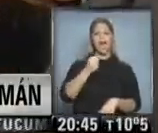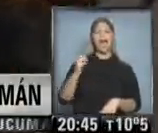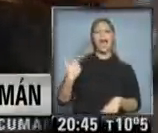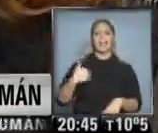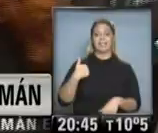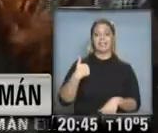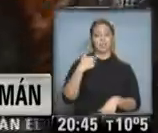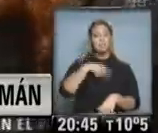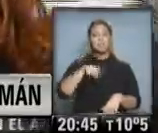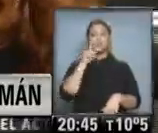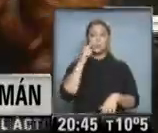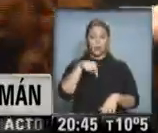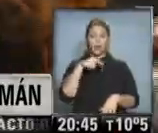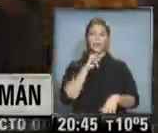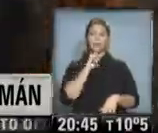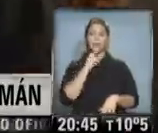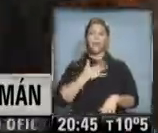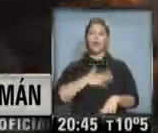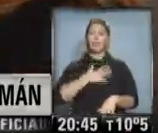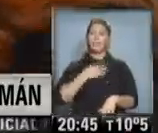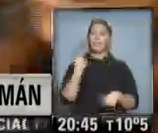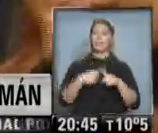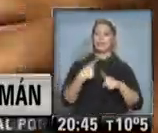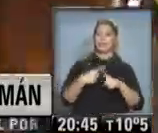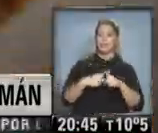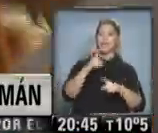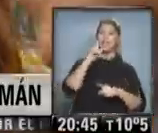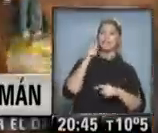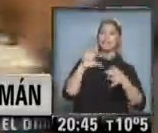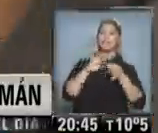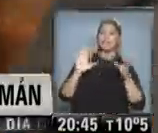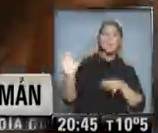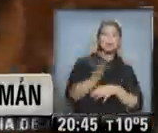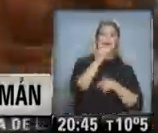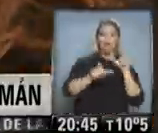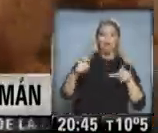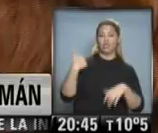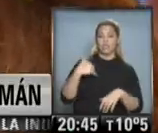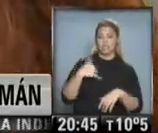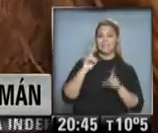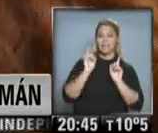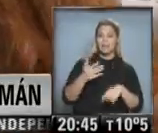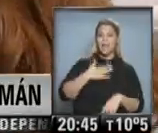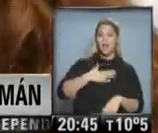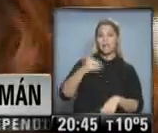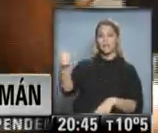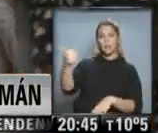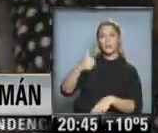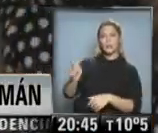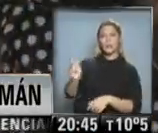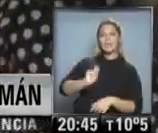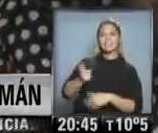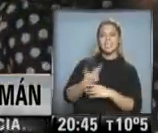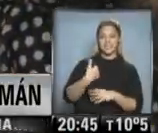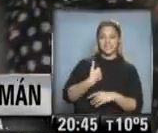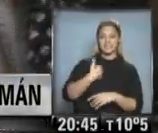de Tucumán, y contentos de estar festejando el Día de la Independencia para todos los argentinos y contentos de que nos visite la Presidenta.